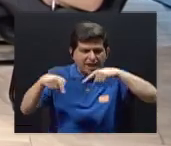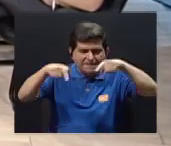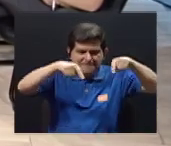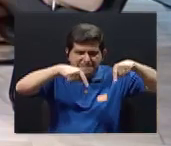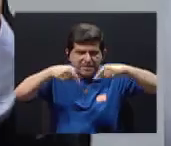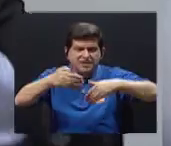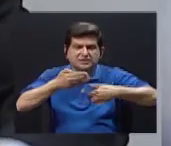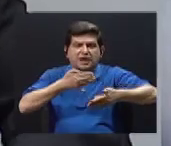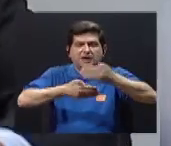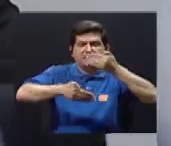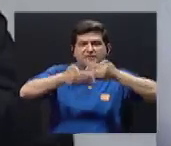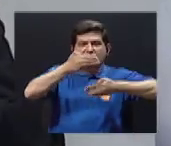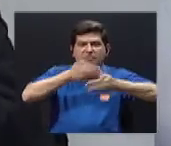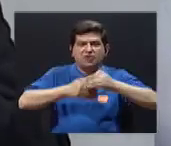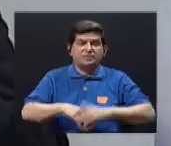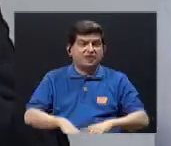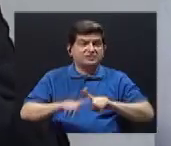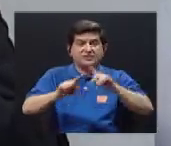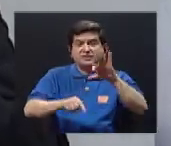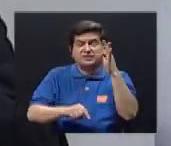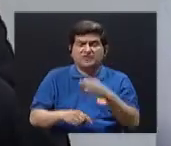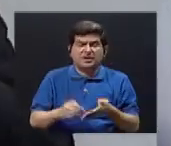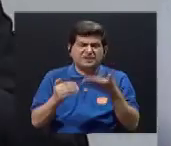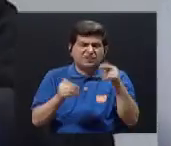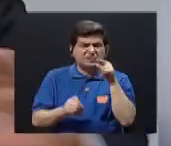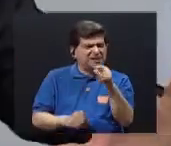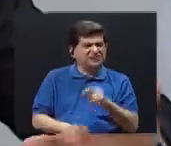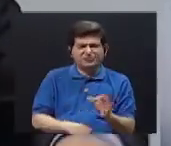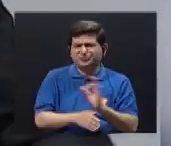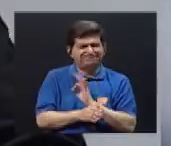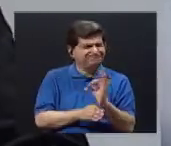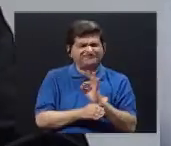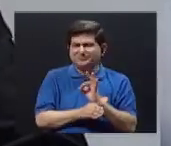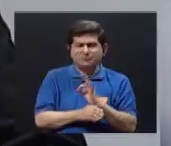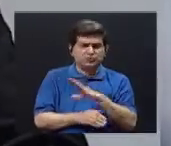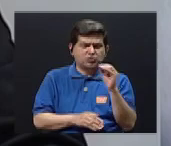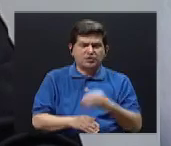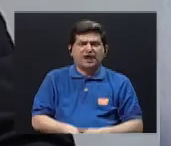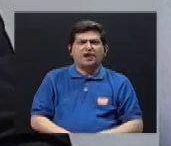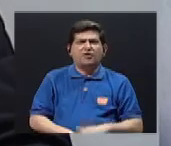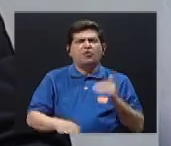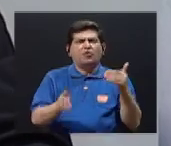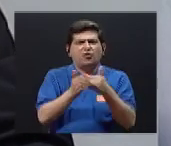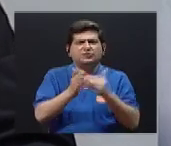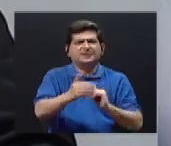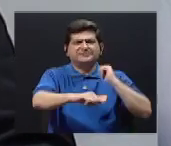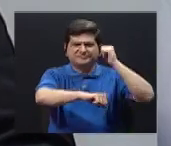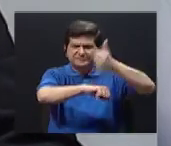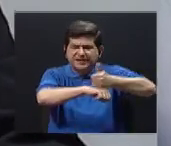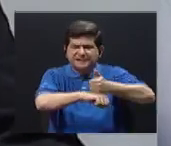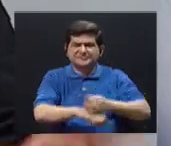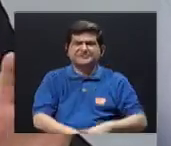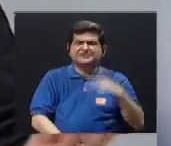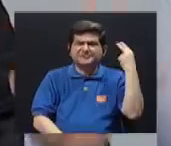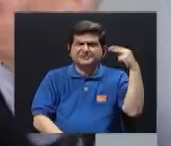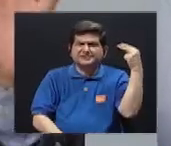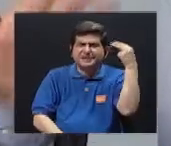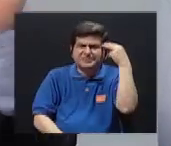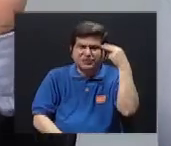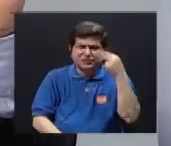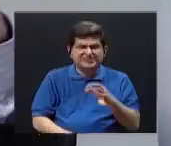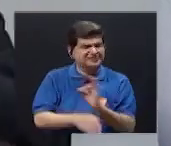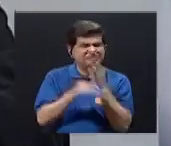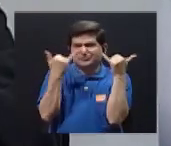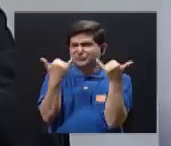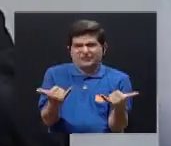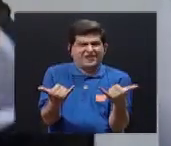grabar y después devolverse de una otra manera, de cosas que dicen, esto no está funcionando o vamos a replantear porque la hipótesis se